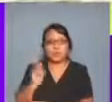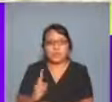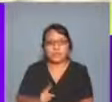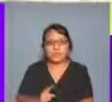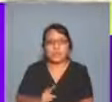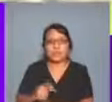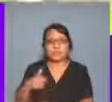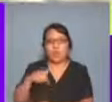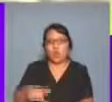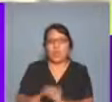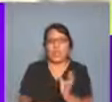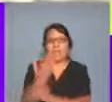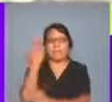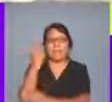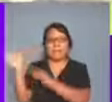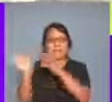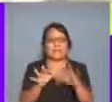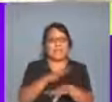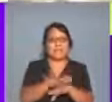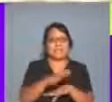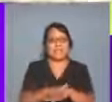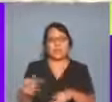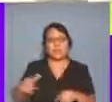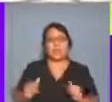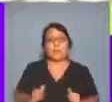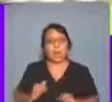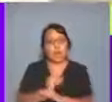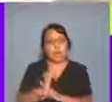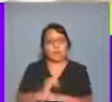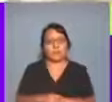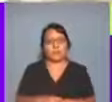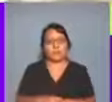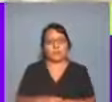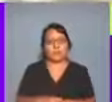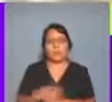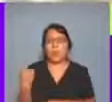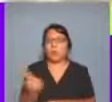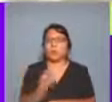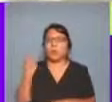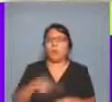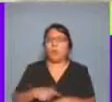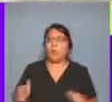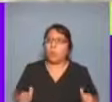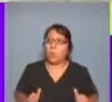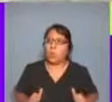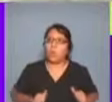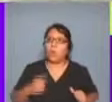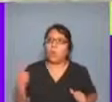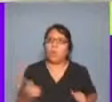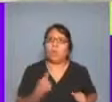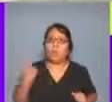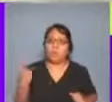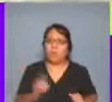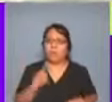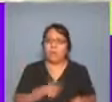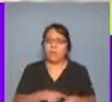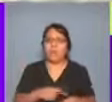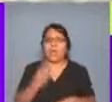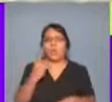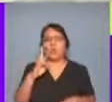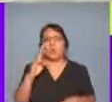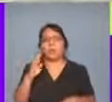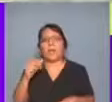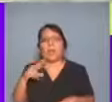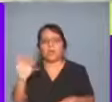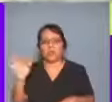salí al centro esta mañana ni está esperando el cola esperando el col pero ahora que no aparece que el el urbano no